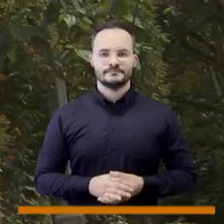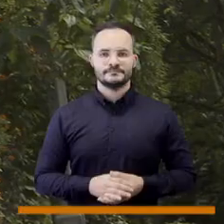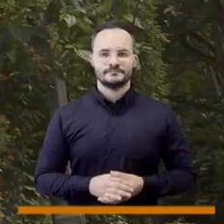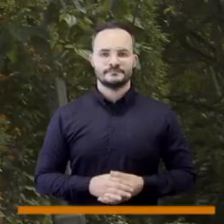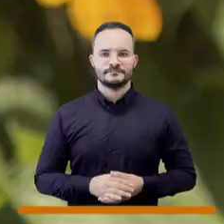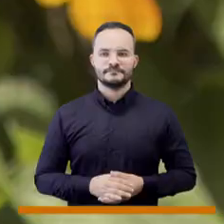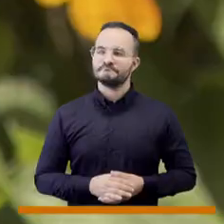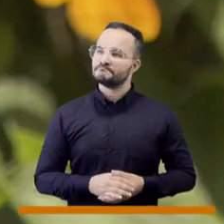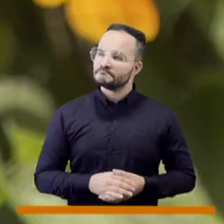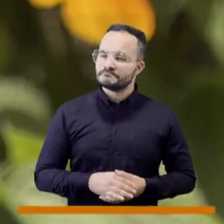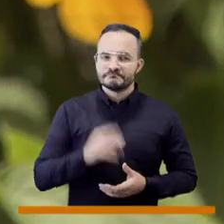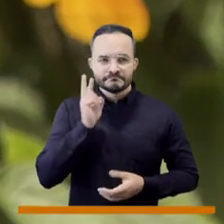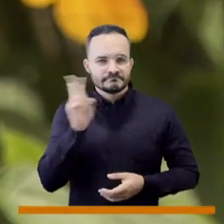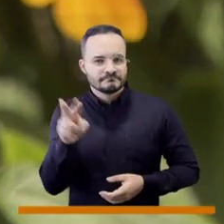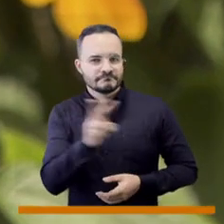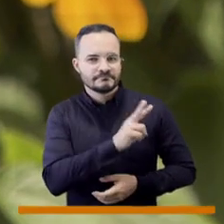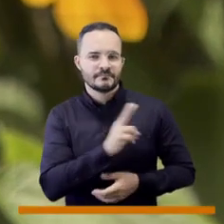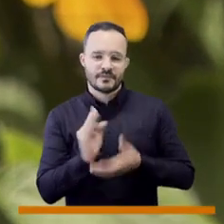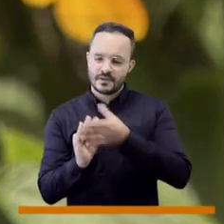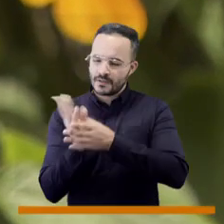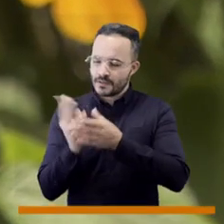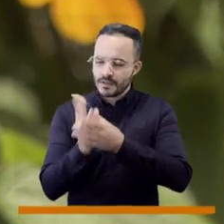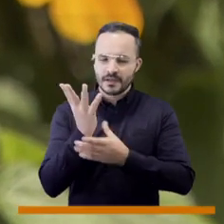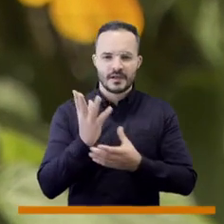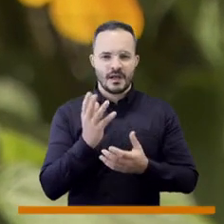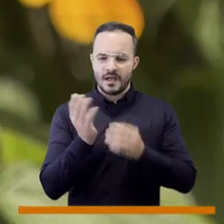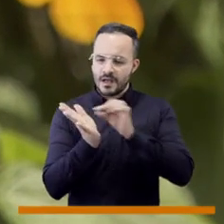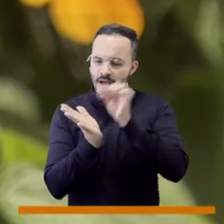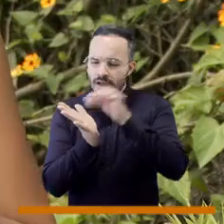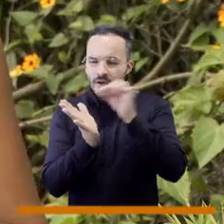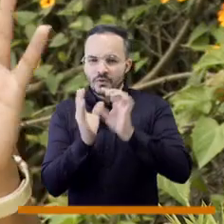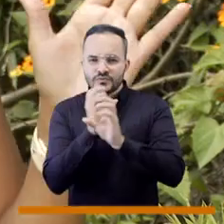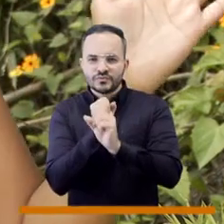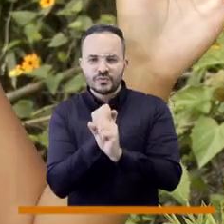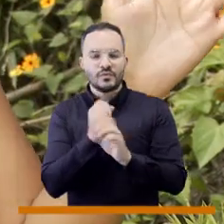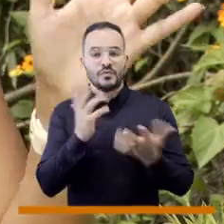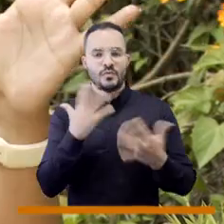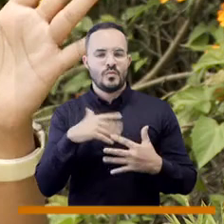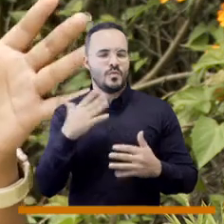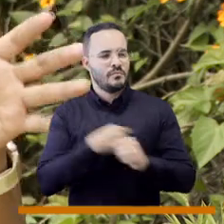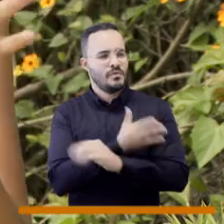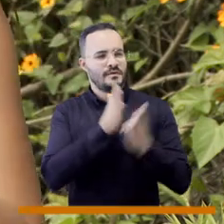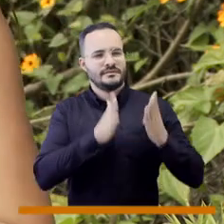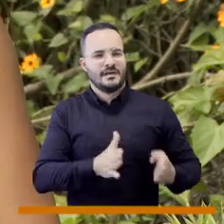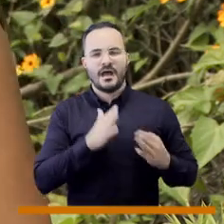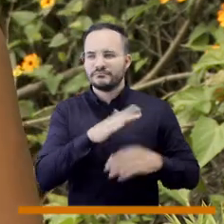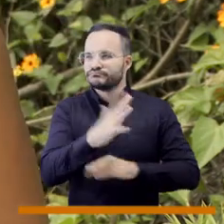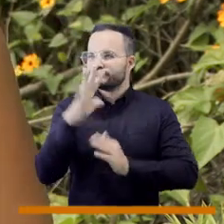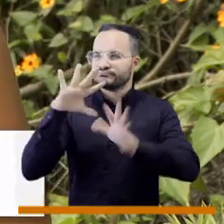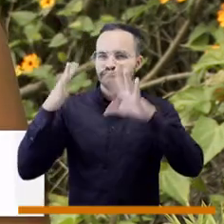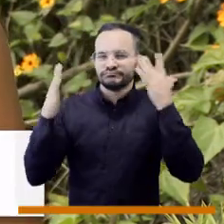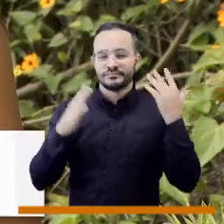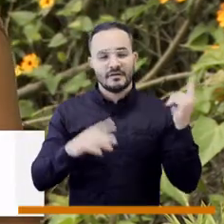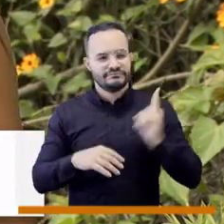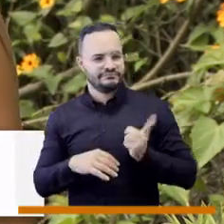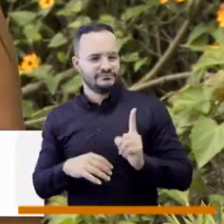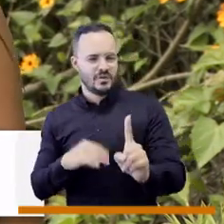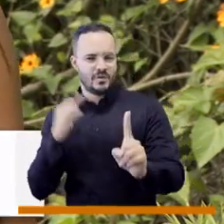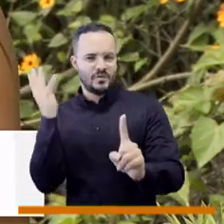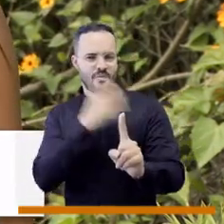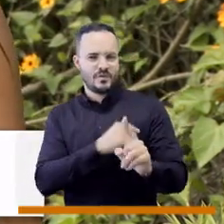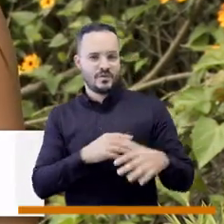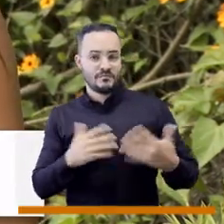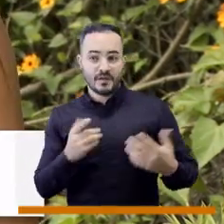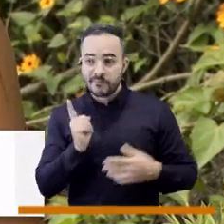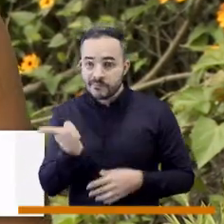pétalos anaranjados y pistilos oscuros el ojo de poeta luce espectacular en los jardines pero aún con esta belleza es de